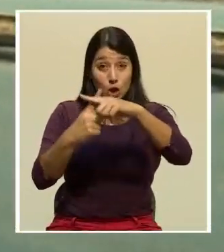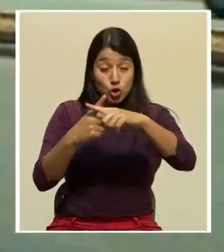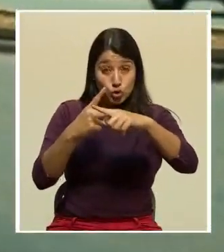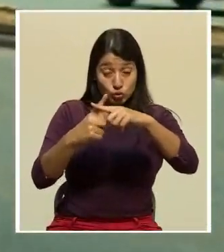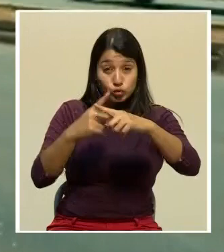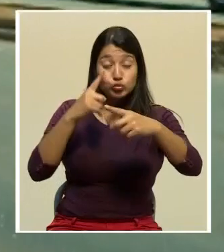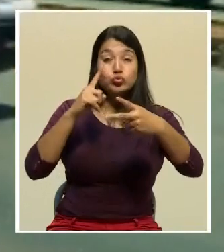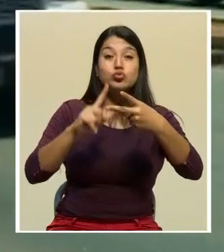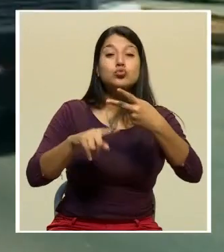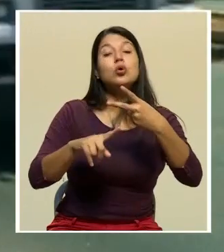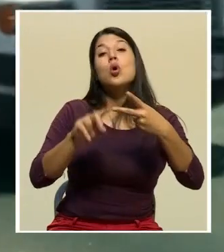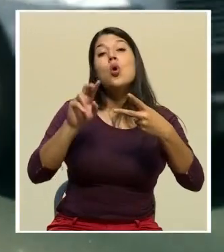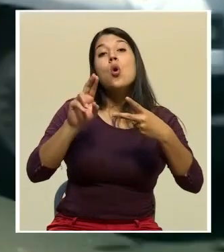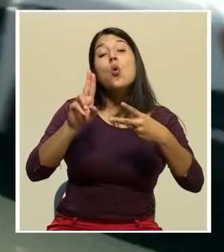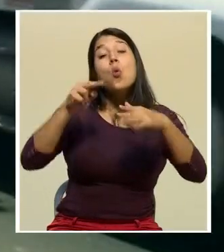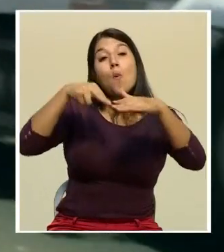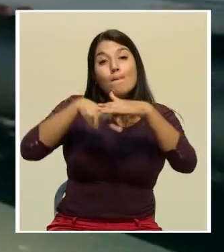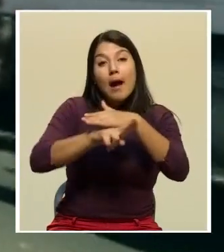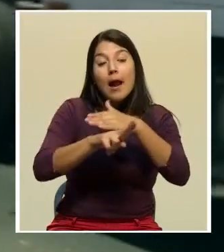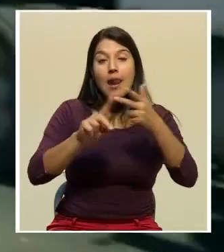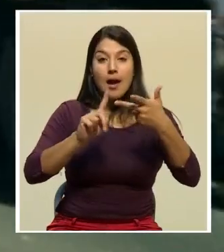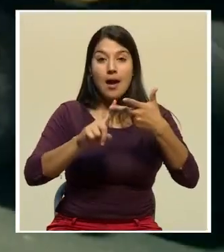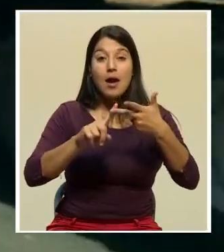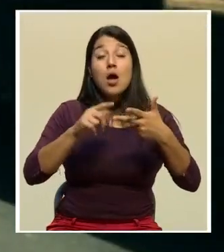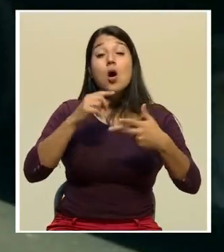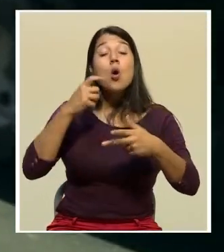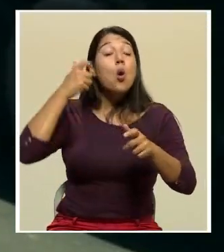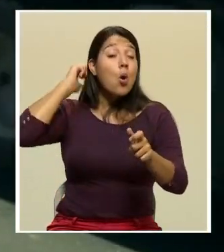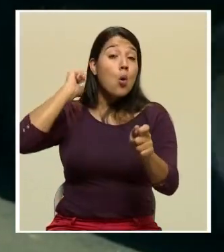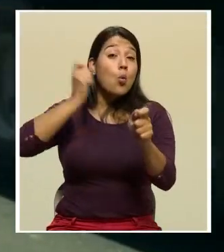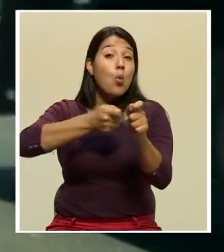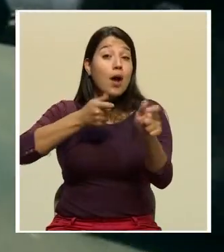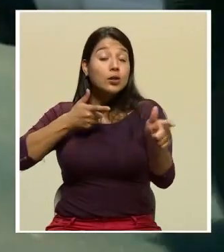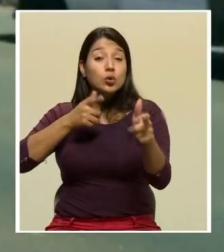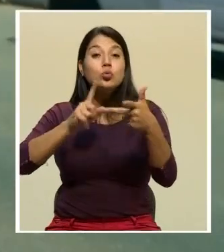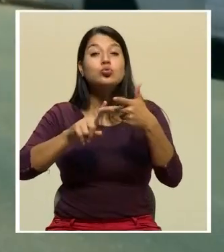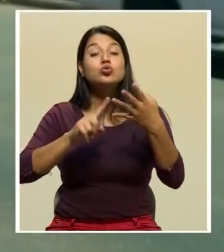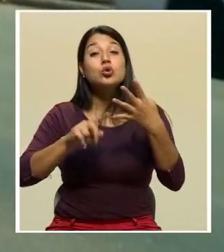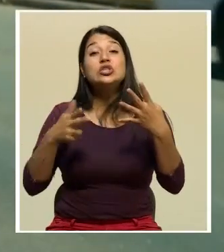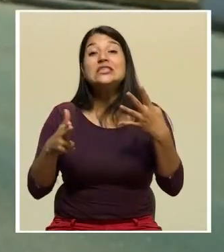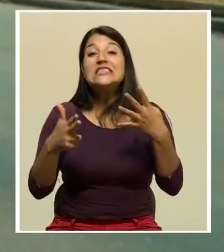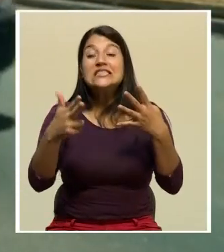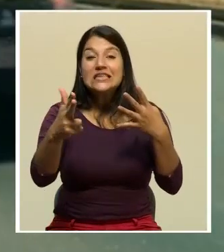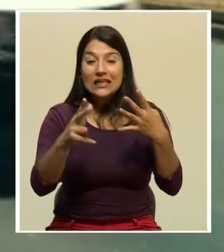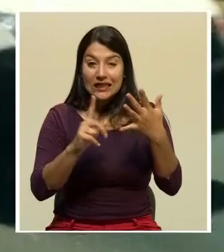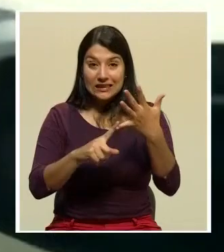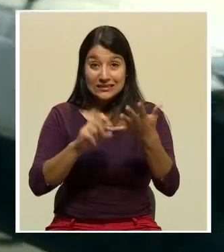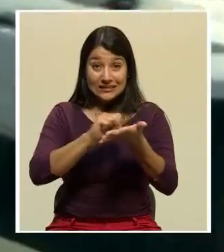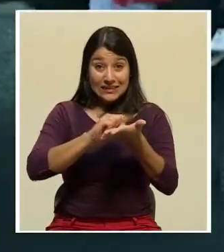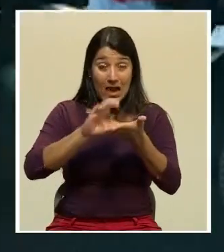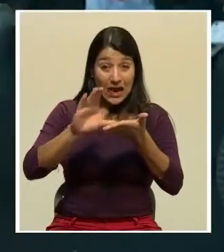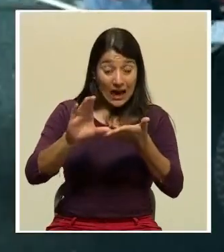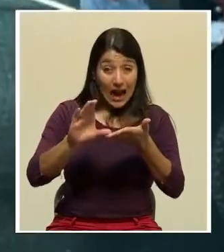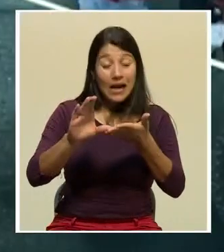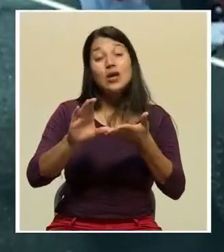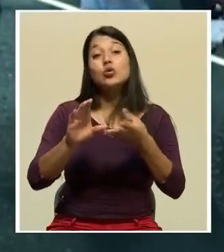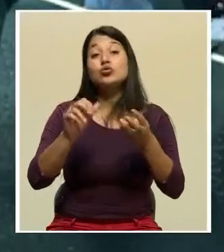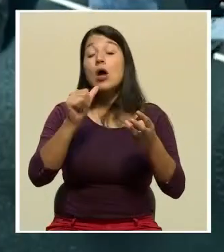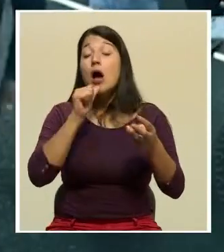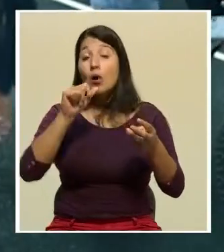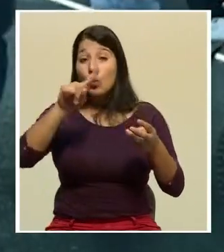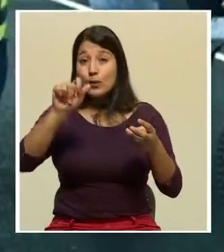en el Cantón de Upala, en el Cantón de Guatuso, Cantón de los Chiles, Cantón de San Carlos, en